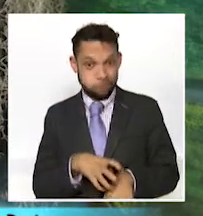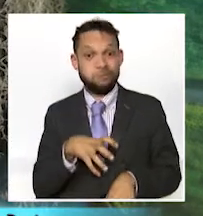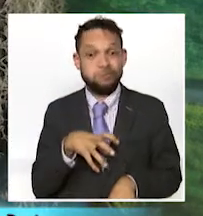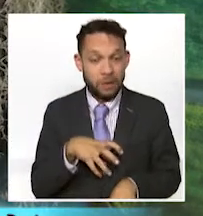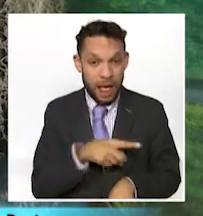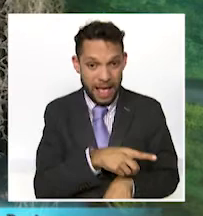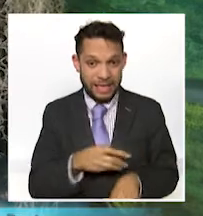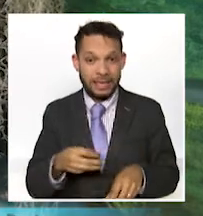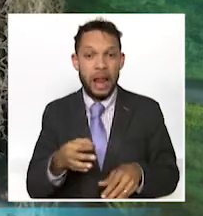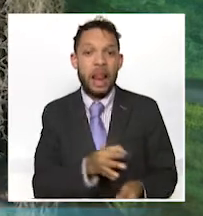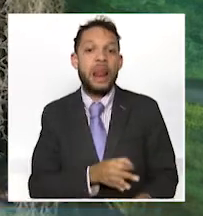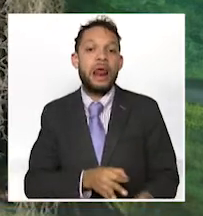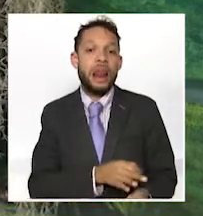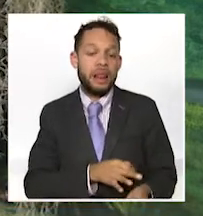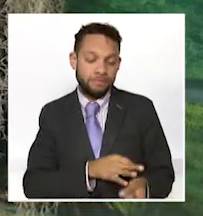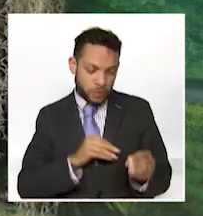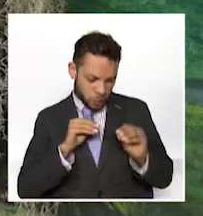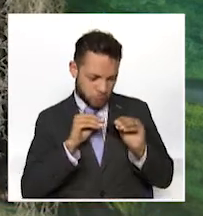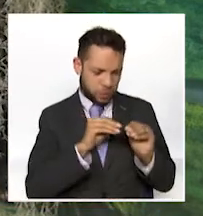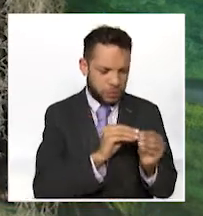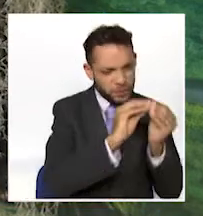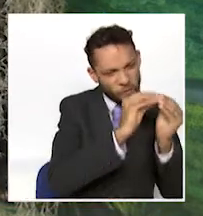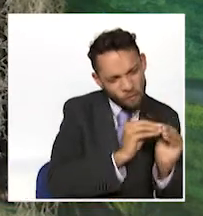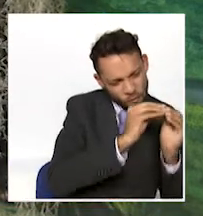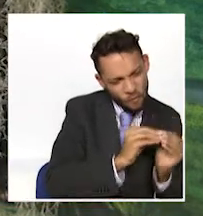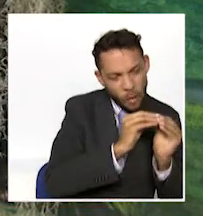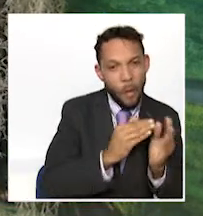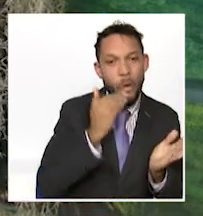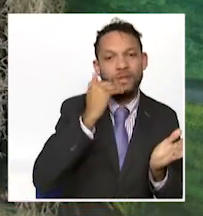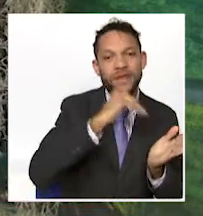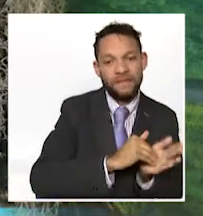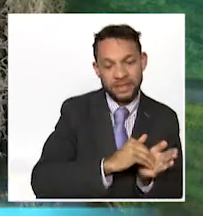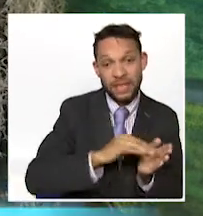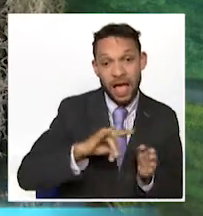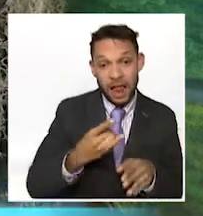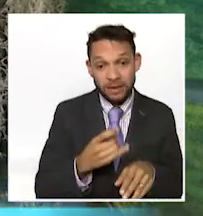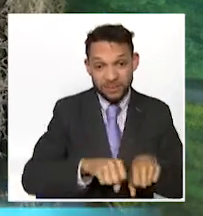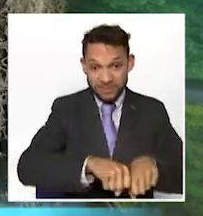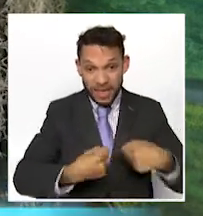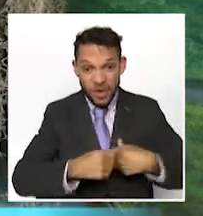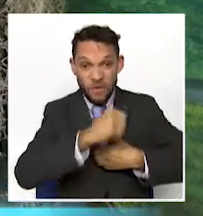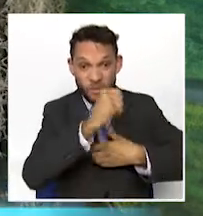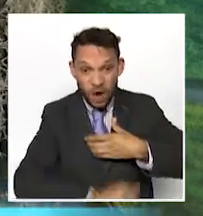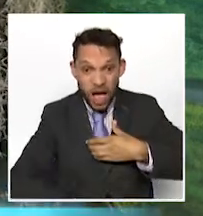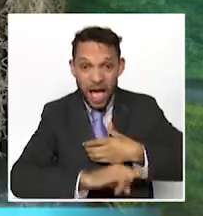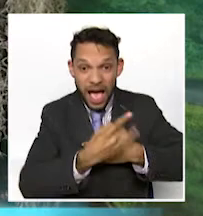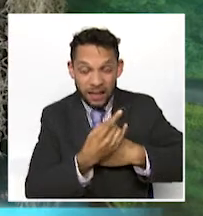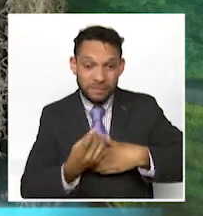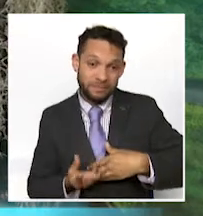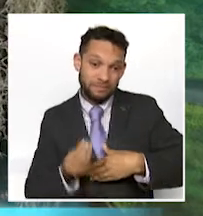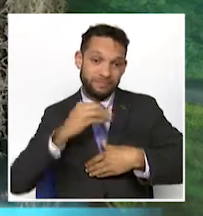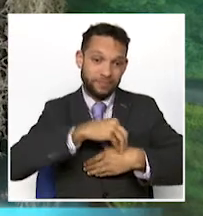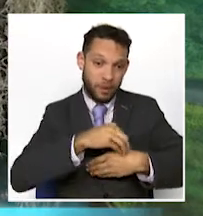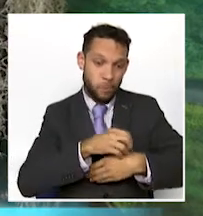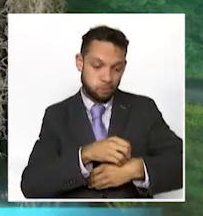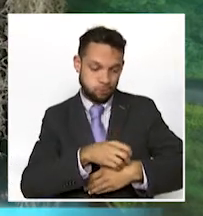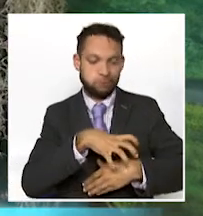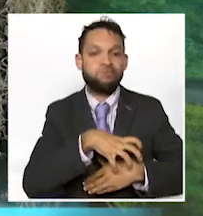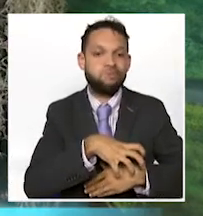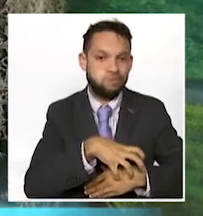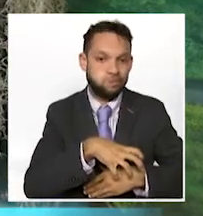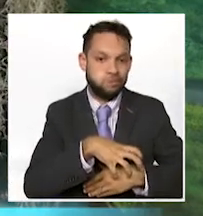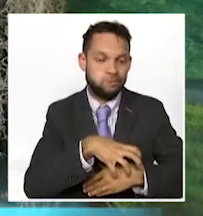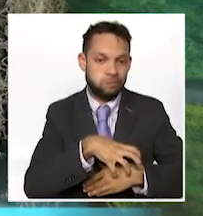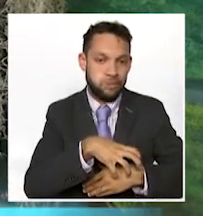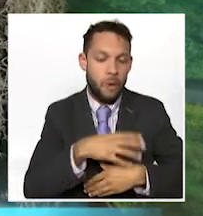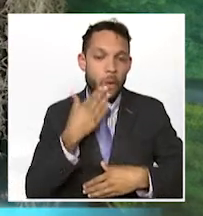los tejidos. ¿Qué pasa cuando el proceso inflamatorio se daña? Cuando esto se altera, entramos a procesos de inflamación crónica y